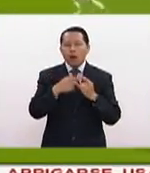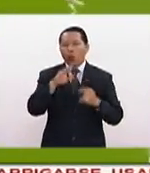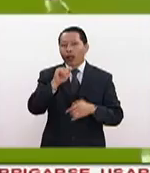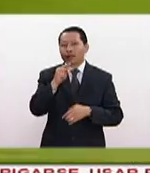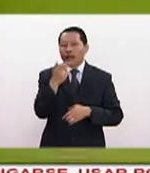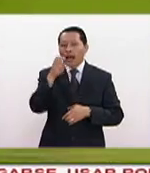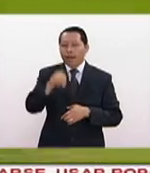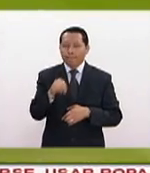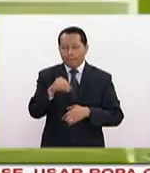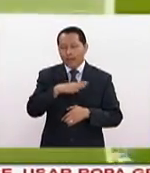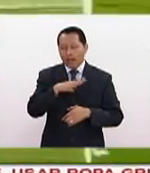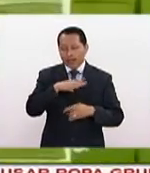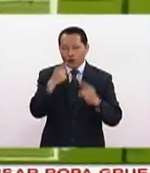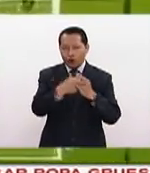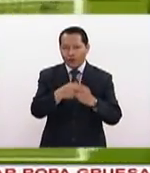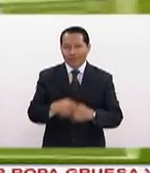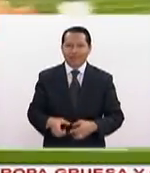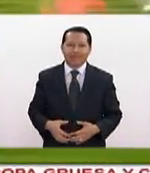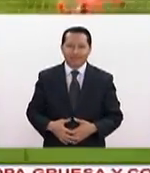Ham y el Bournemouth.